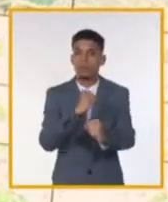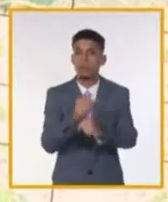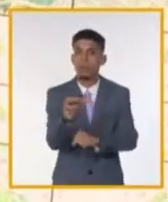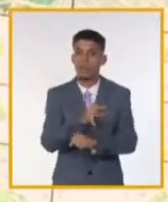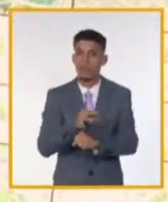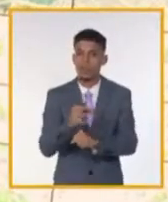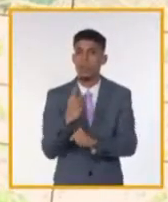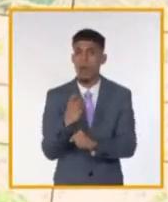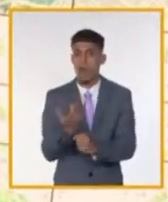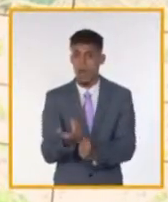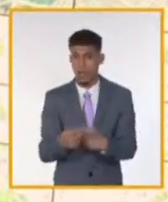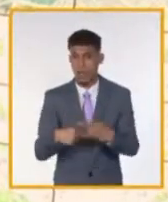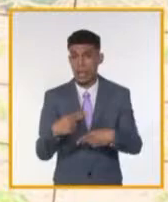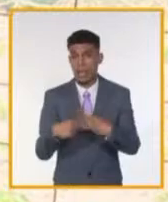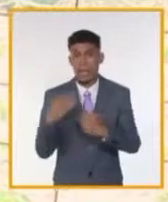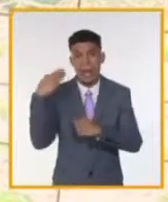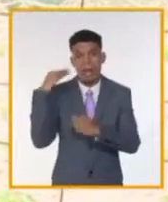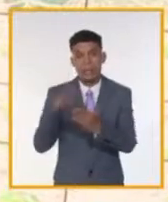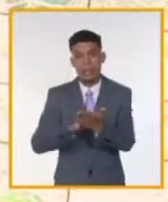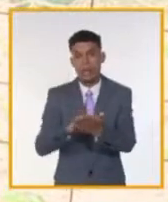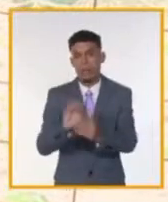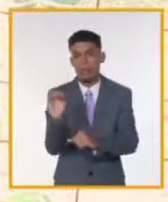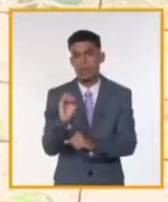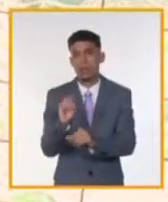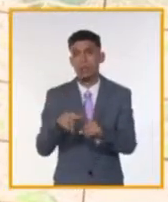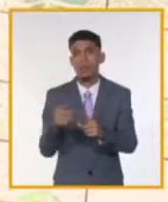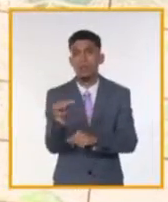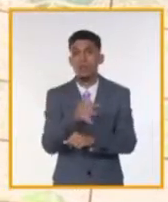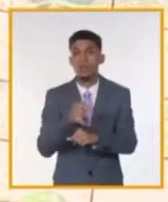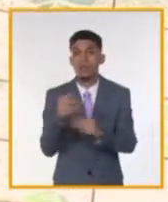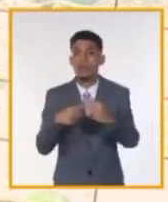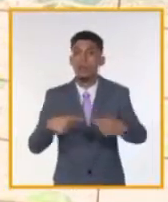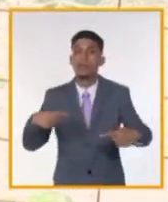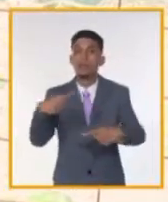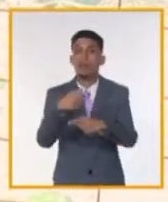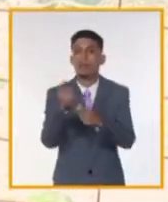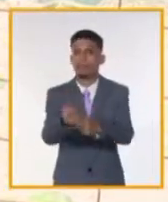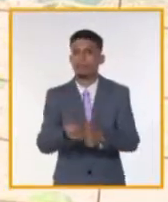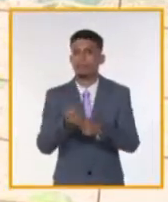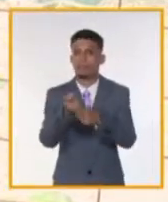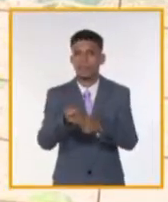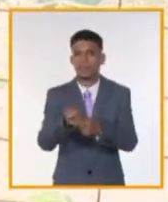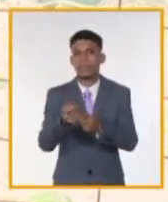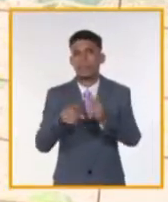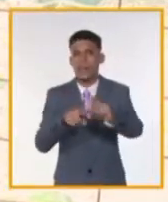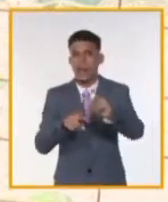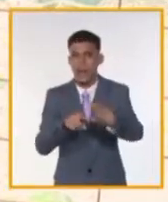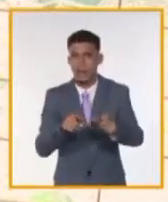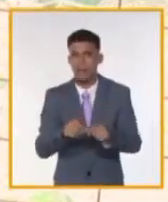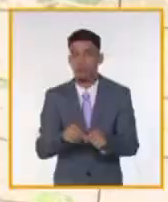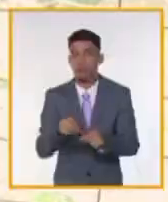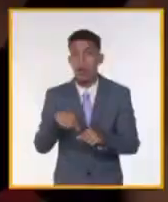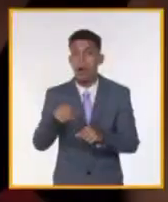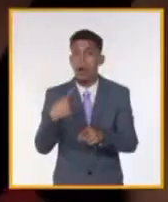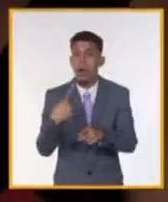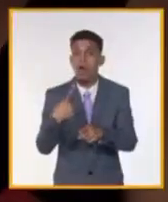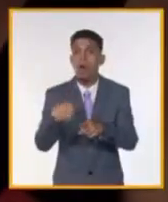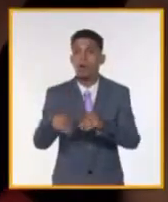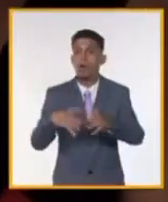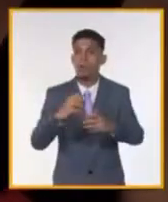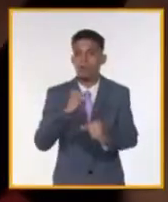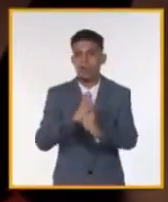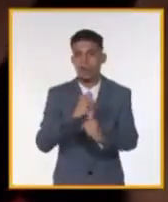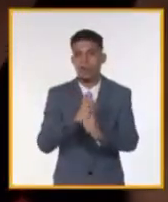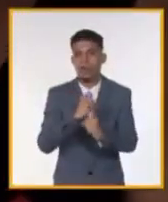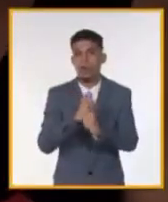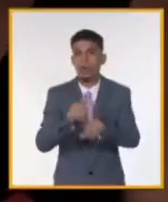porque bueno, aquí todos realmente somos un municipio ganadero, pero bueno, ya otra opción de trabajo. Todos